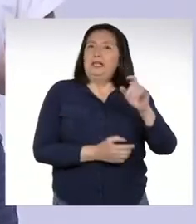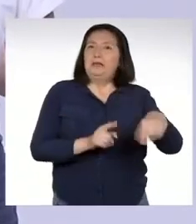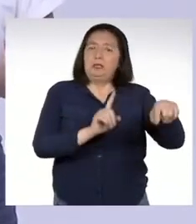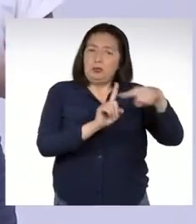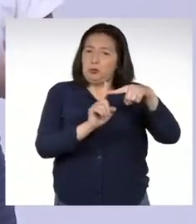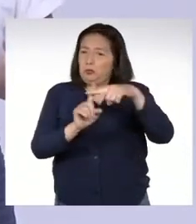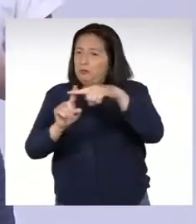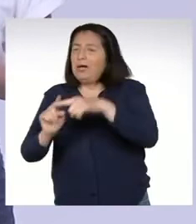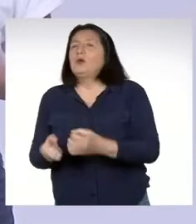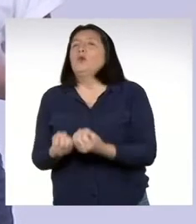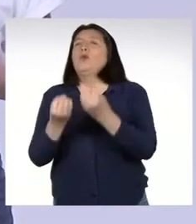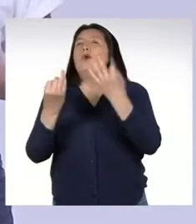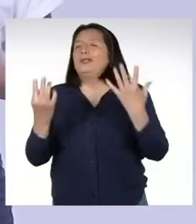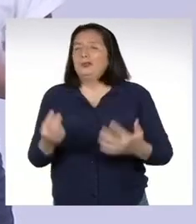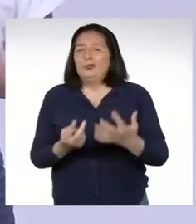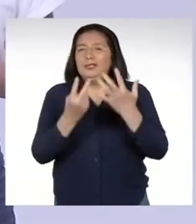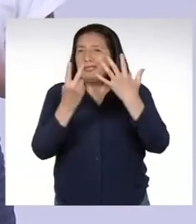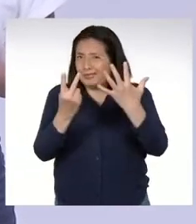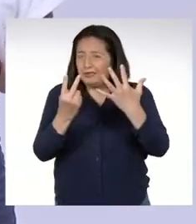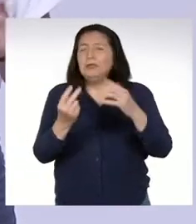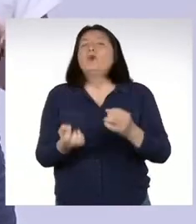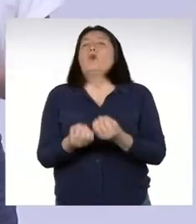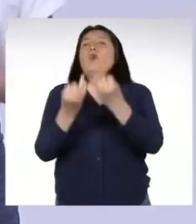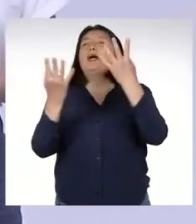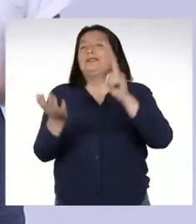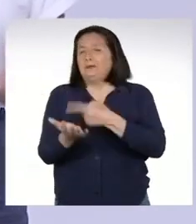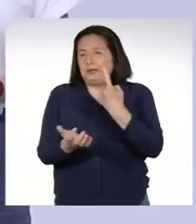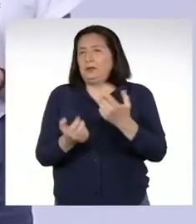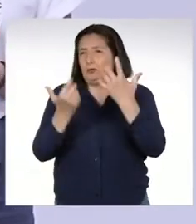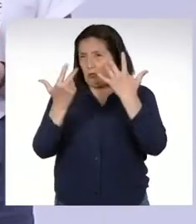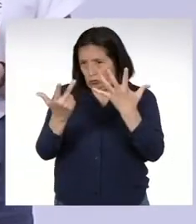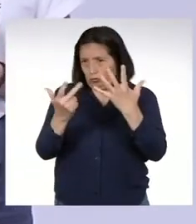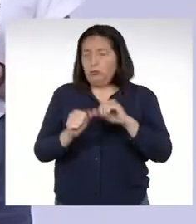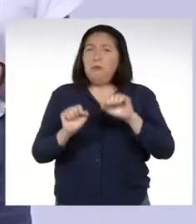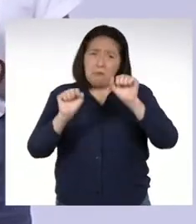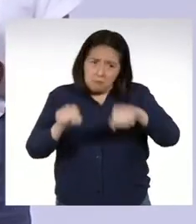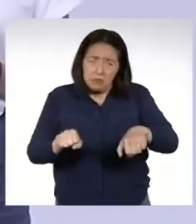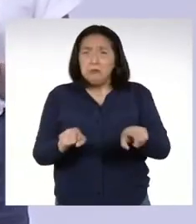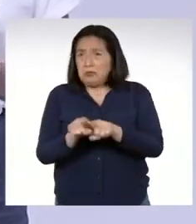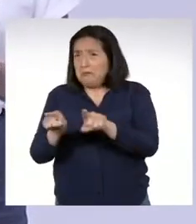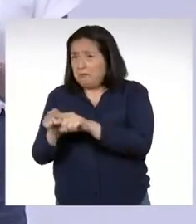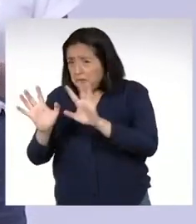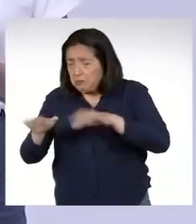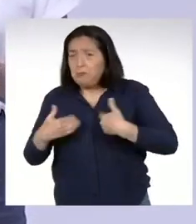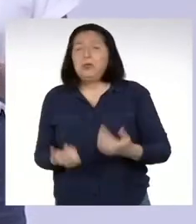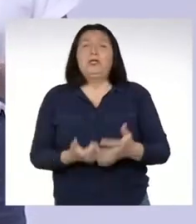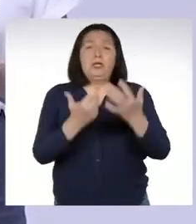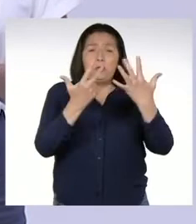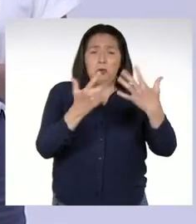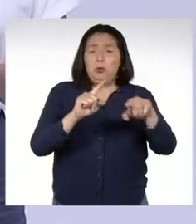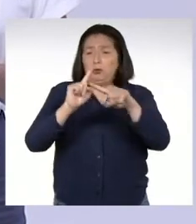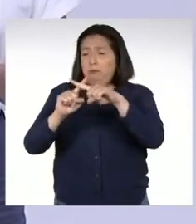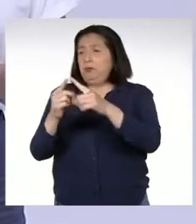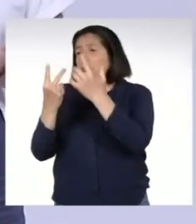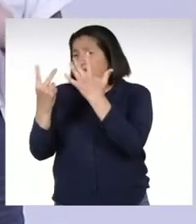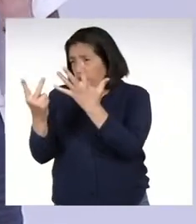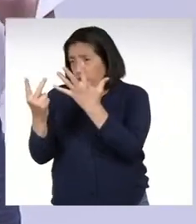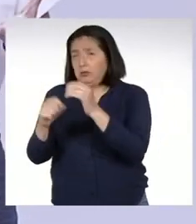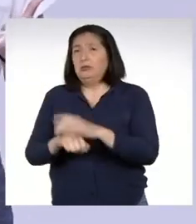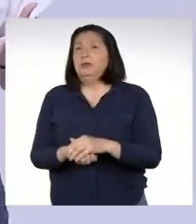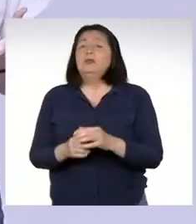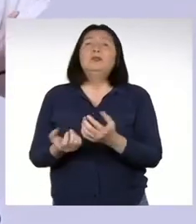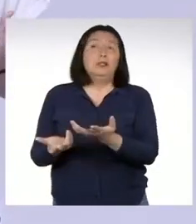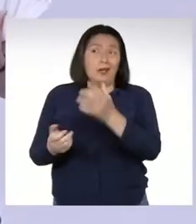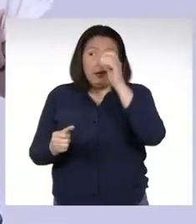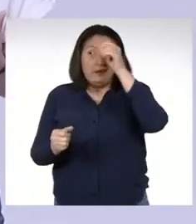sumar 8 veces 7. Sin embargo, también puede multiplicar 8 por 7,